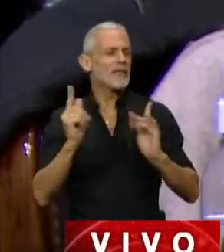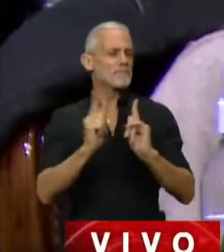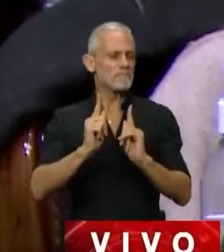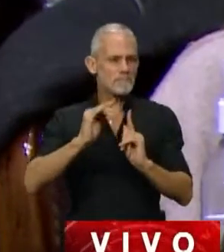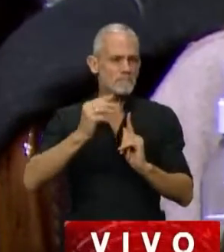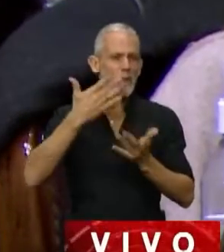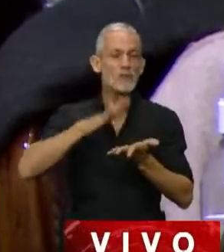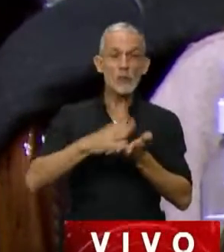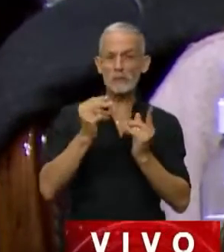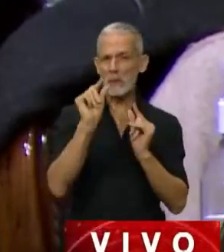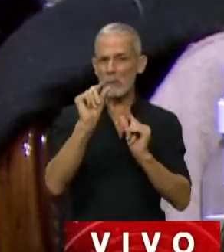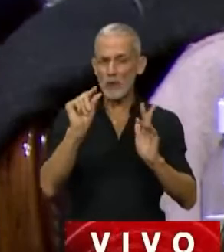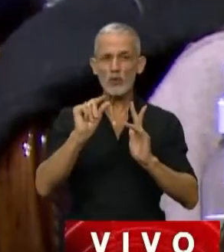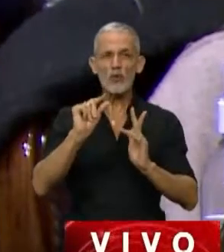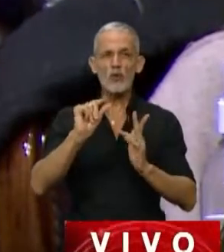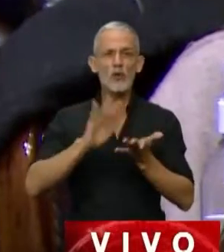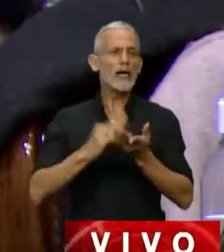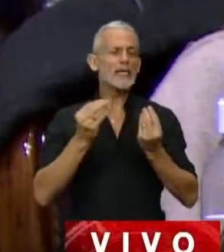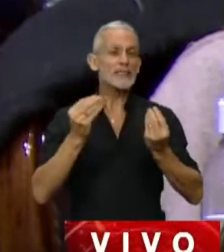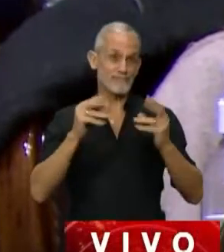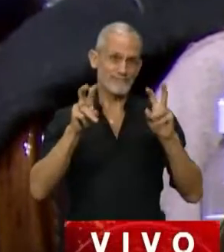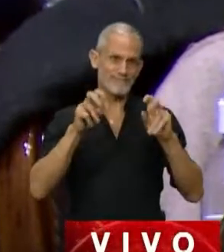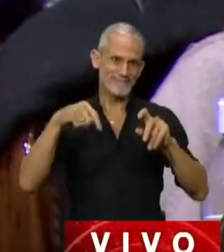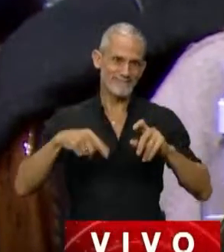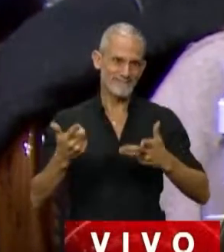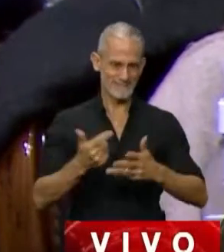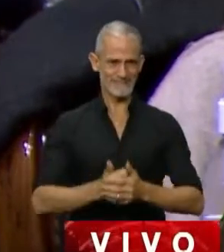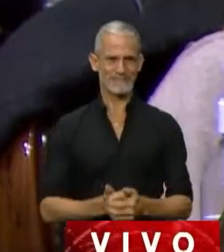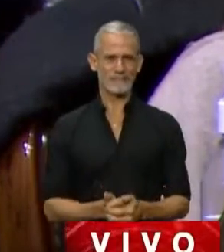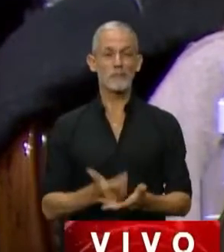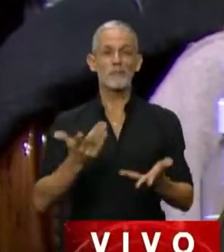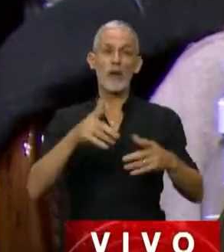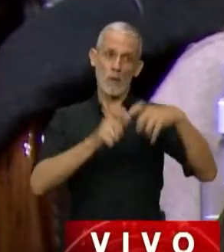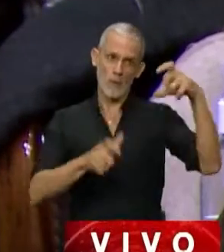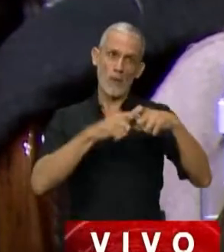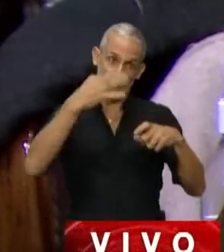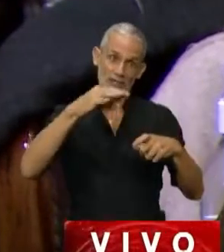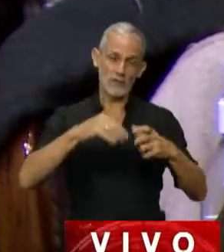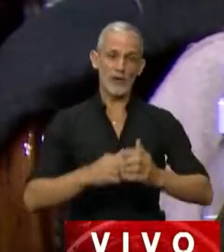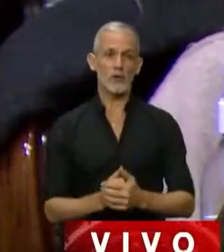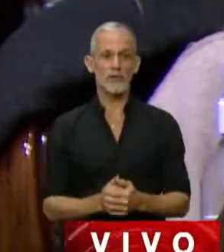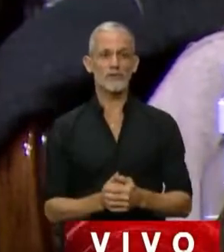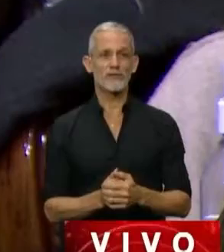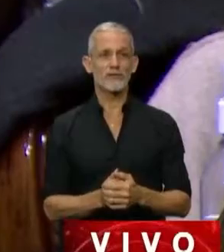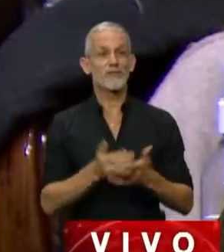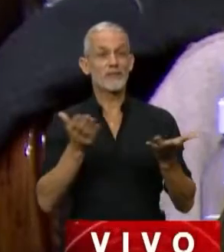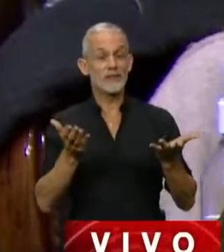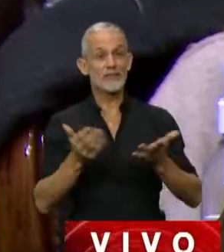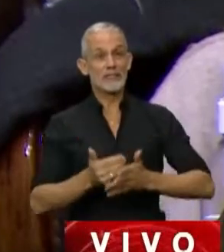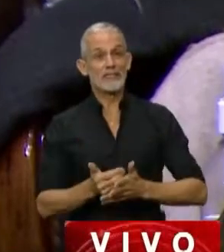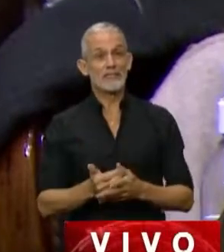Simplemente referirme un poquito sobre el tema de lo que es el tema que estamos tratando ahora. Es la boleta única. Creo que